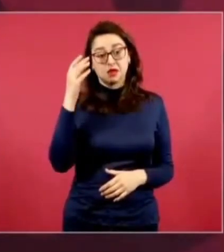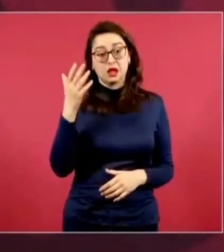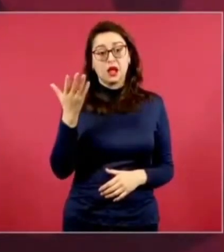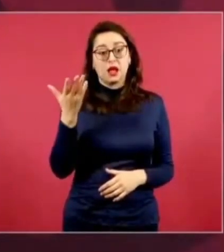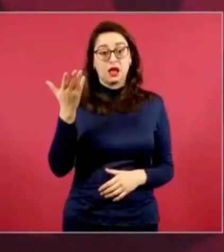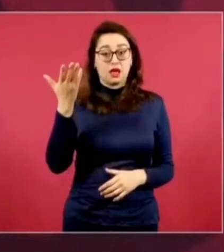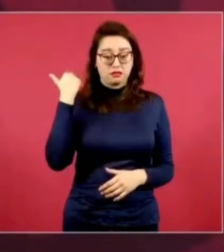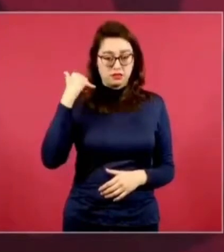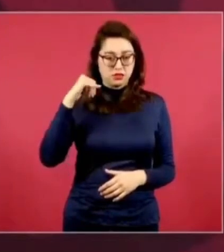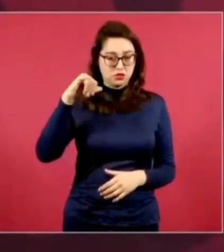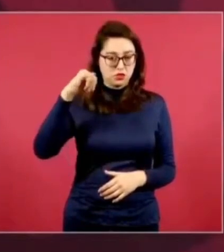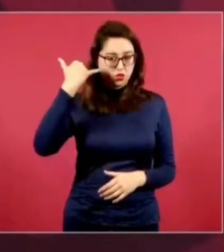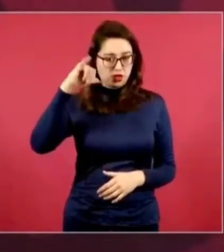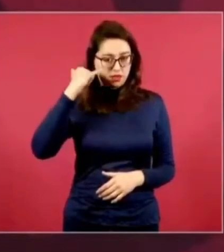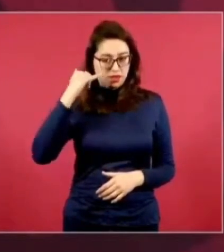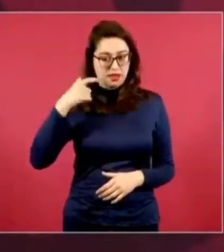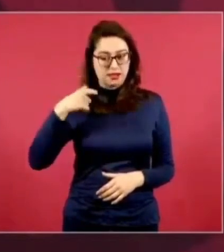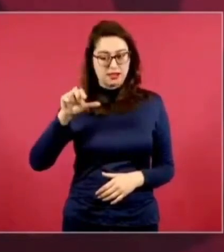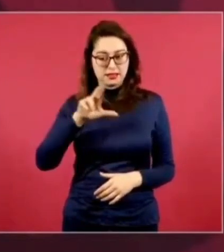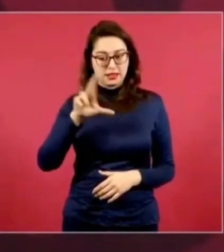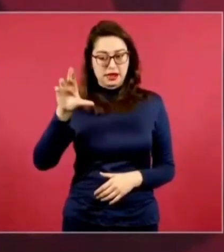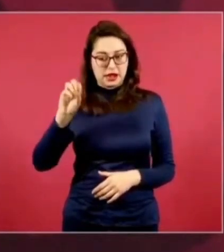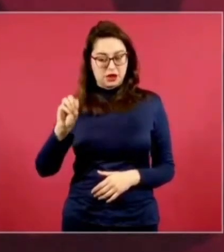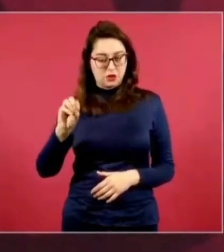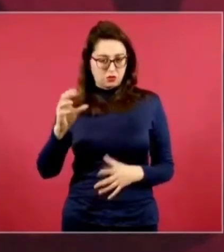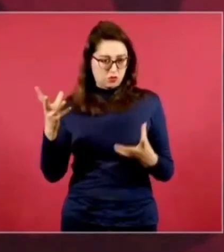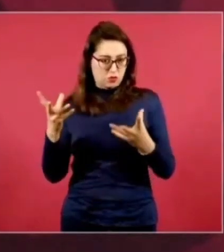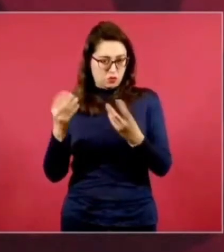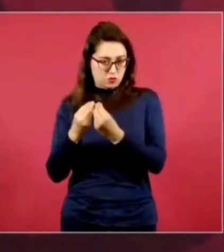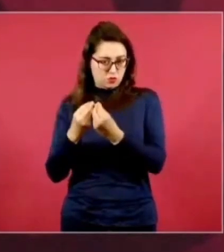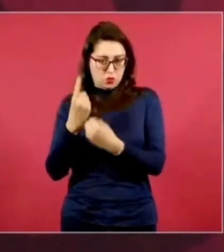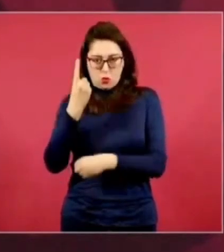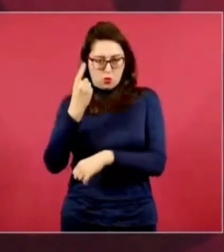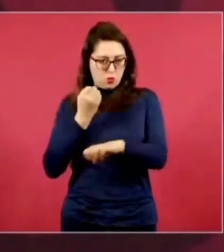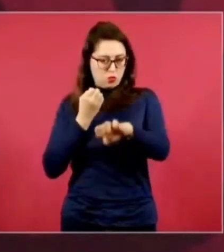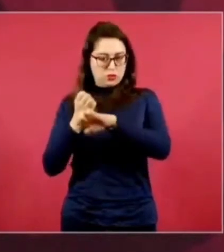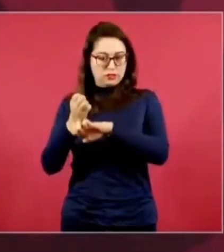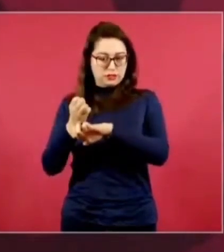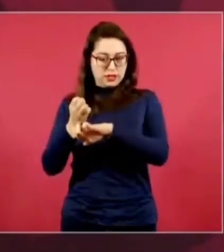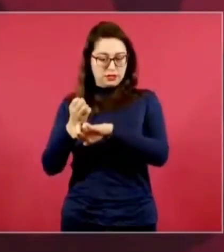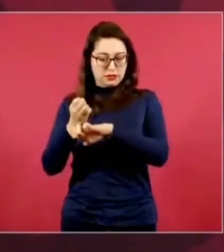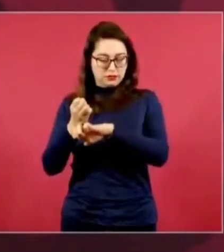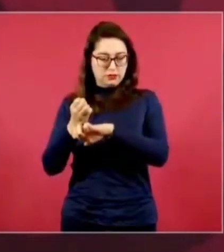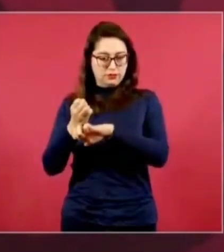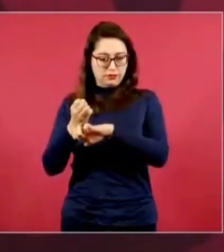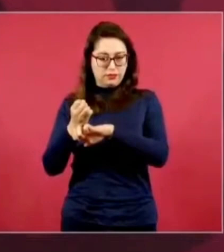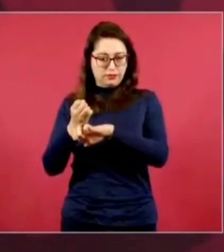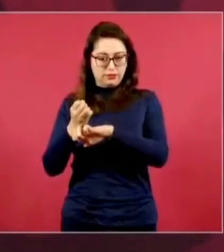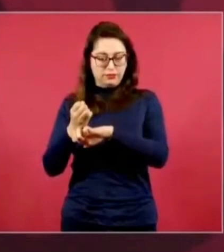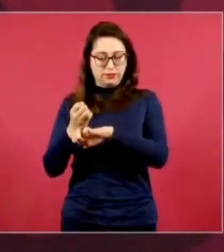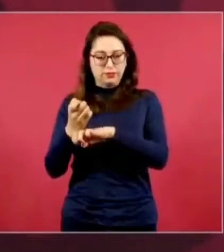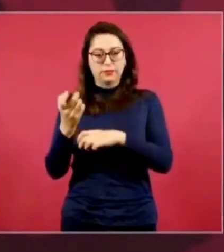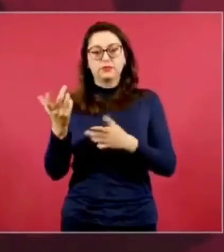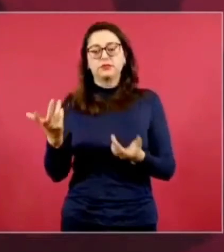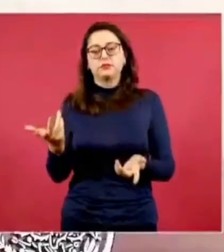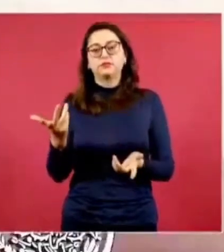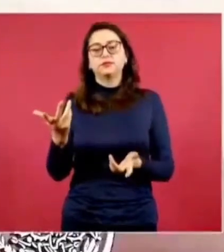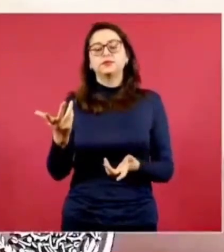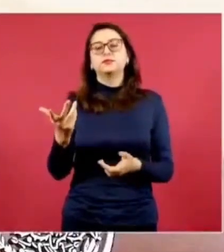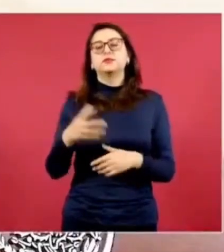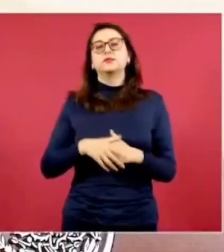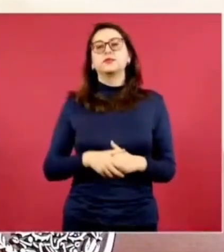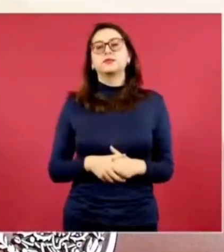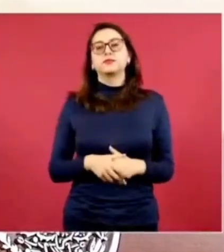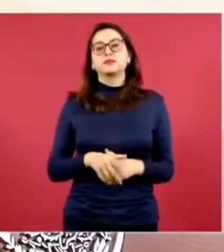Porfirio Díaz estamos hablando del la mitad de lo que era Yucatán